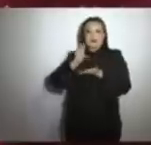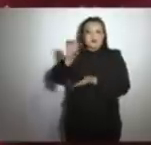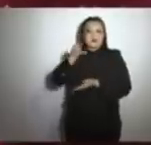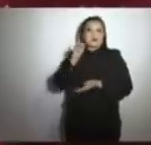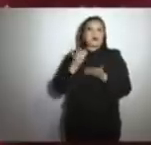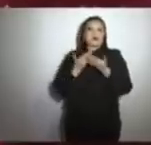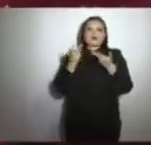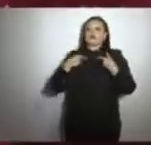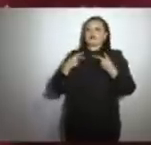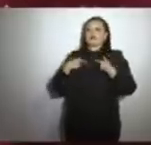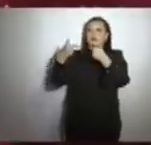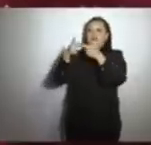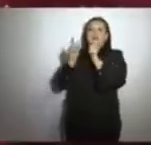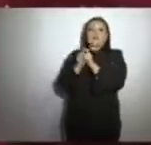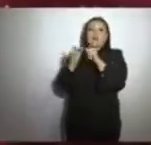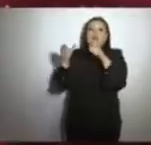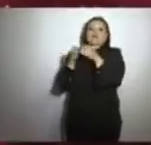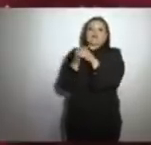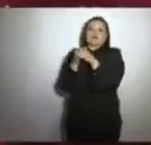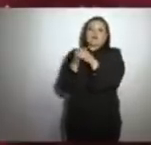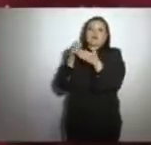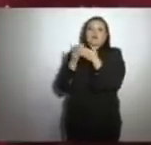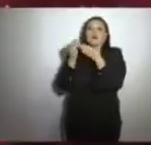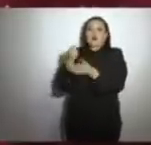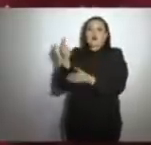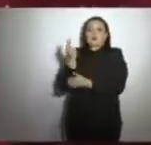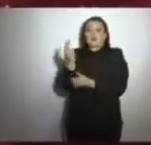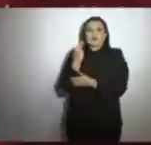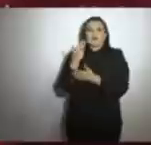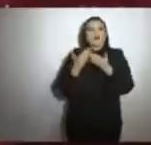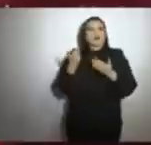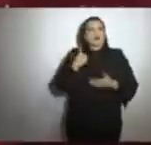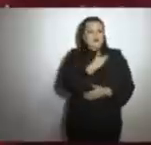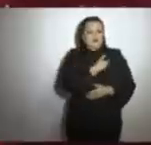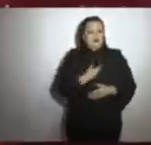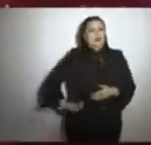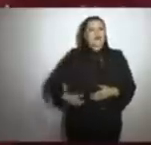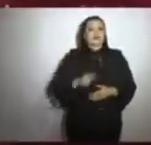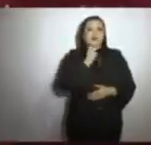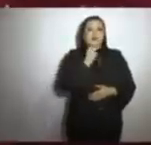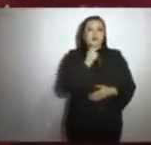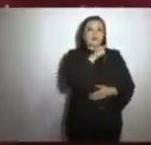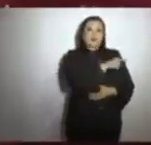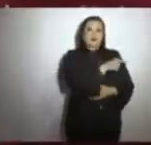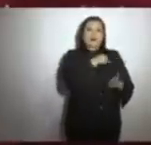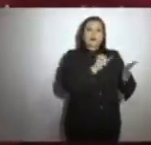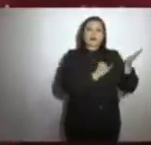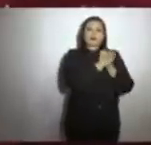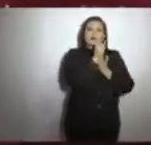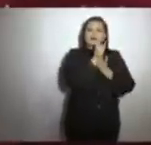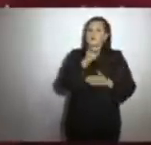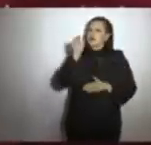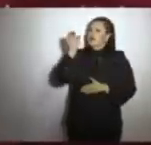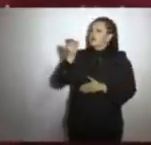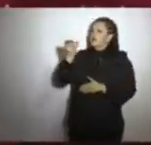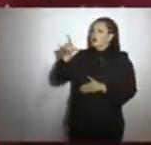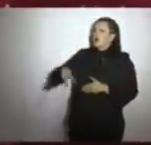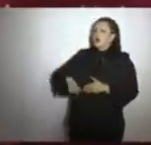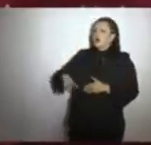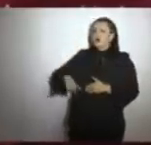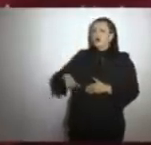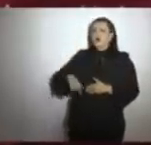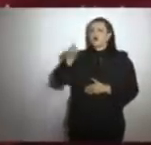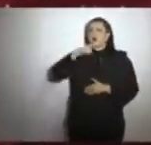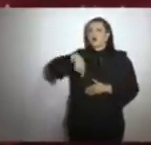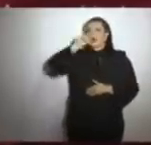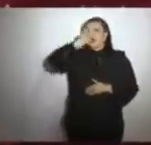población todavía es muy poca. Por eso el presidente de la República decidió plantearle a los gobernadores y a las gobernadoras y a la